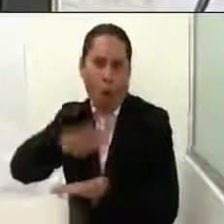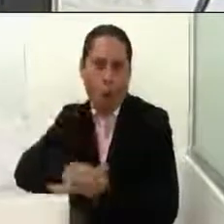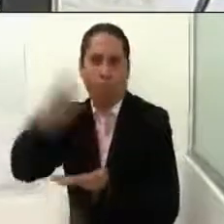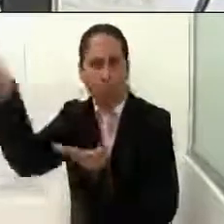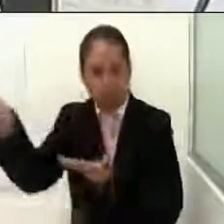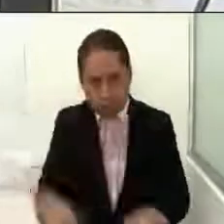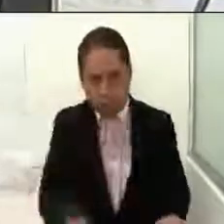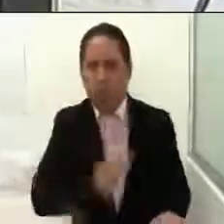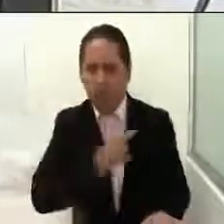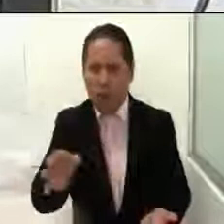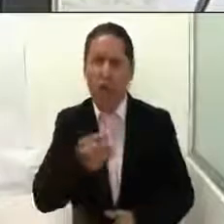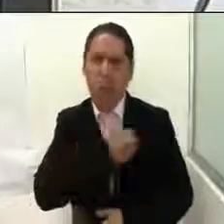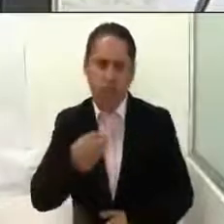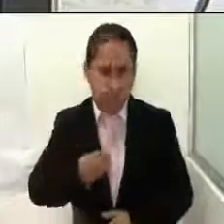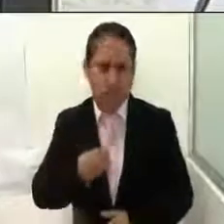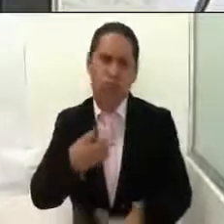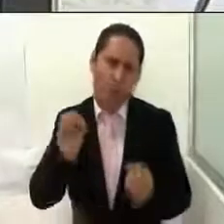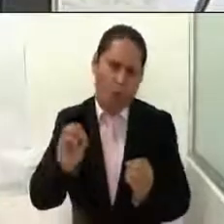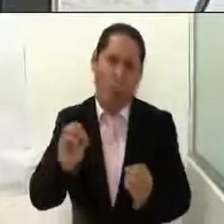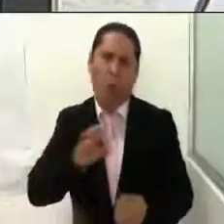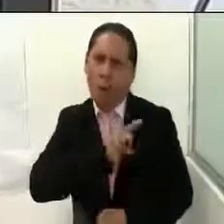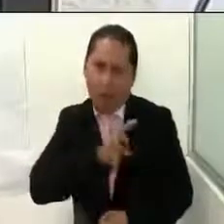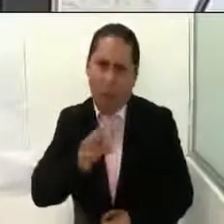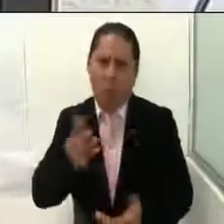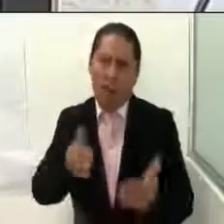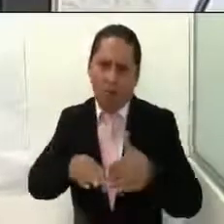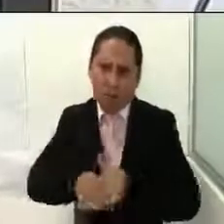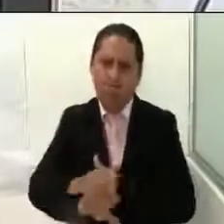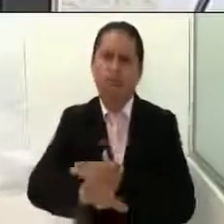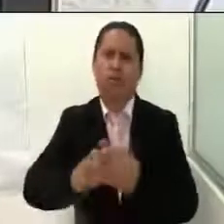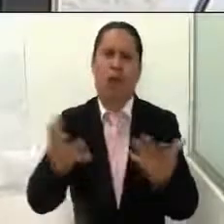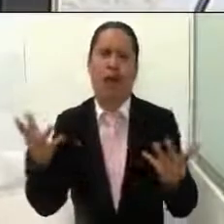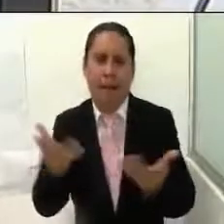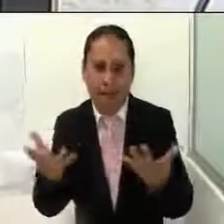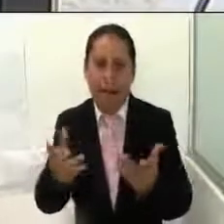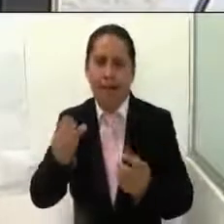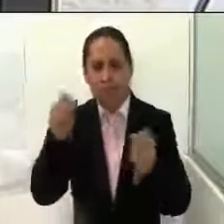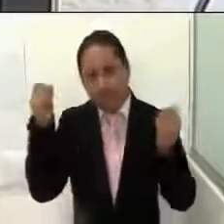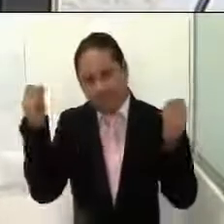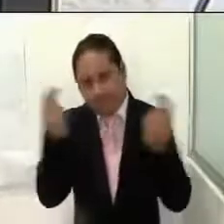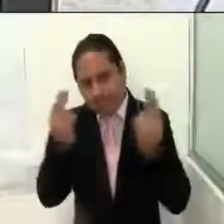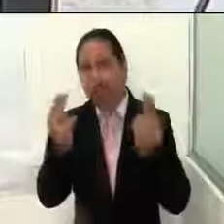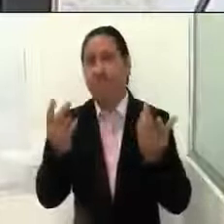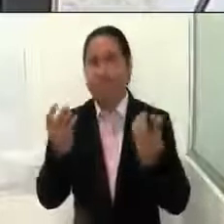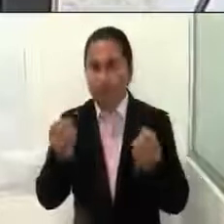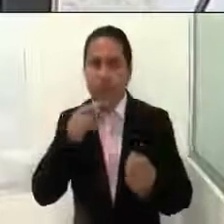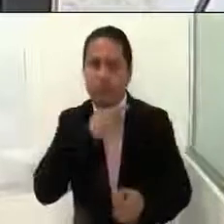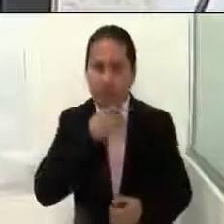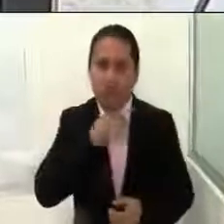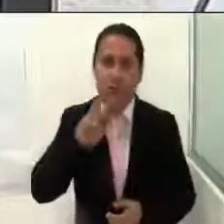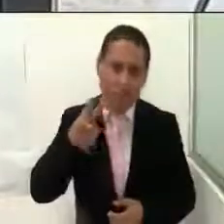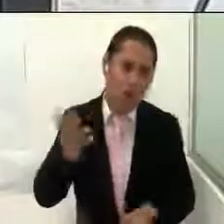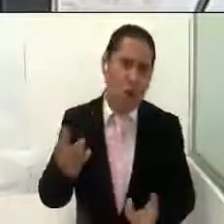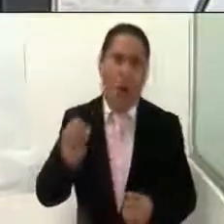esa oportunidad de poder obtener un documento como lo es muy necesario en algunas ocasiones que es un atestado de